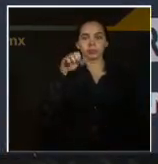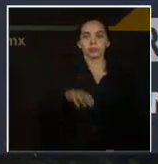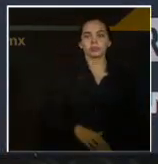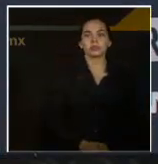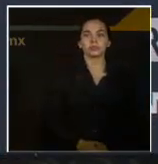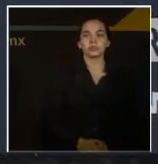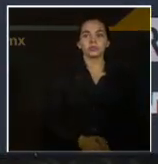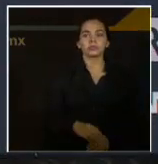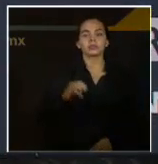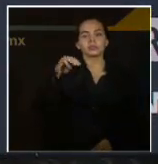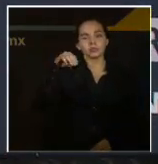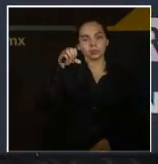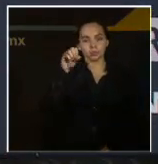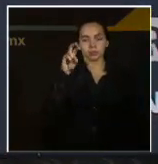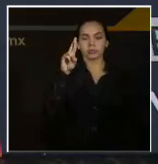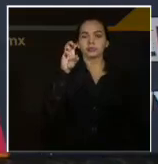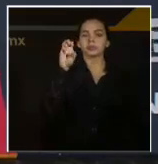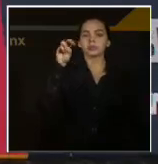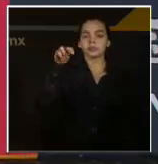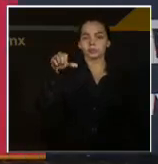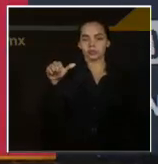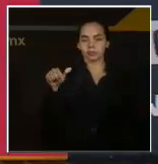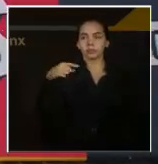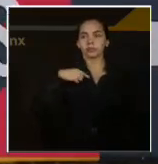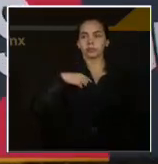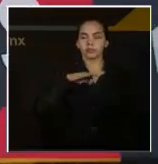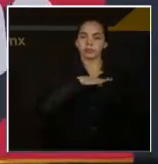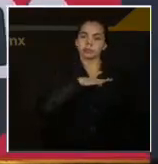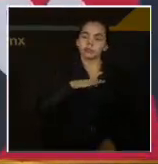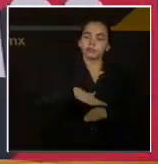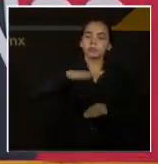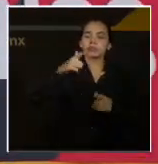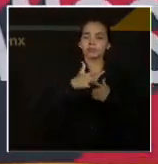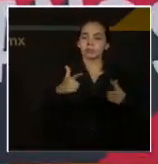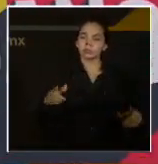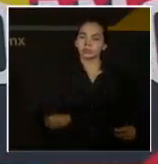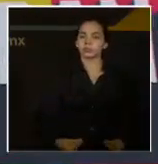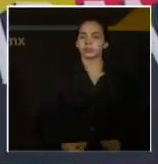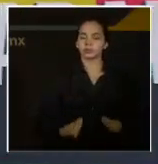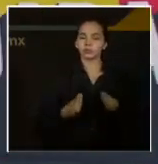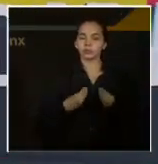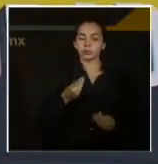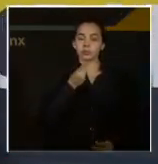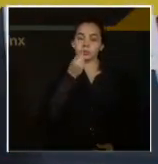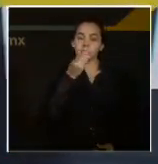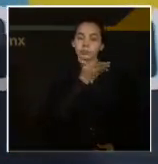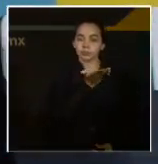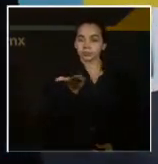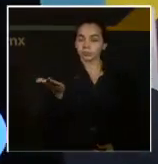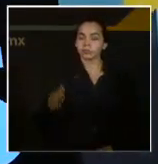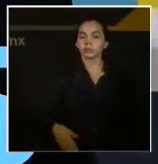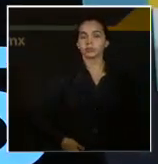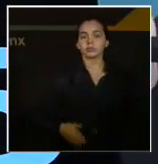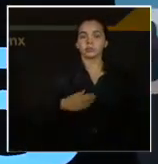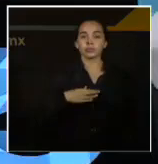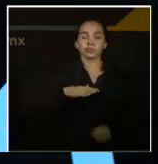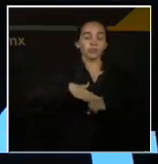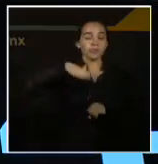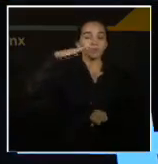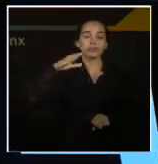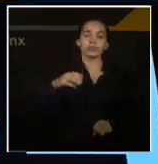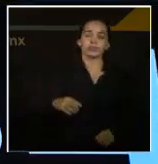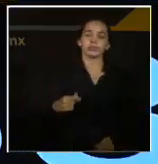y por Morena. Es la oportunidad más grande de mi vida para decirle a todos ustedes que mi mayor anhelo es